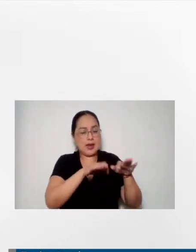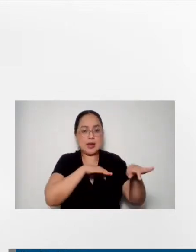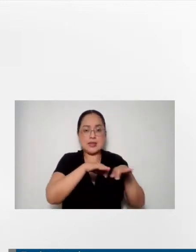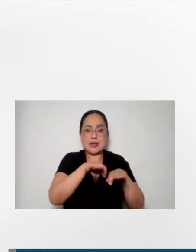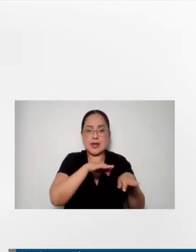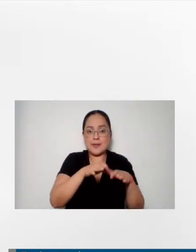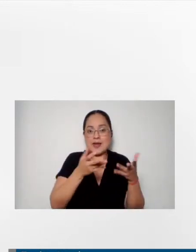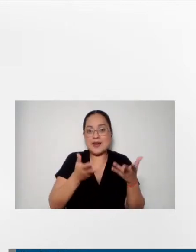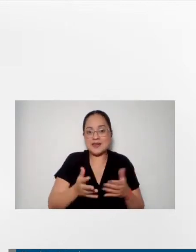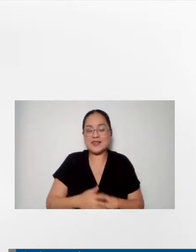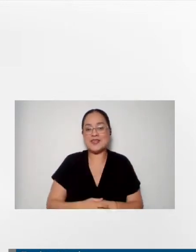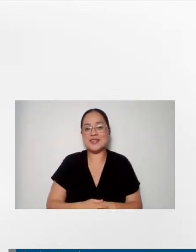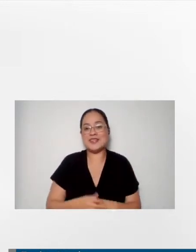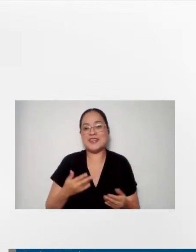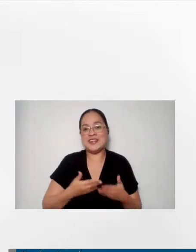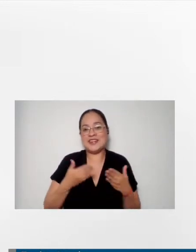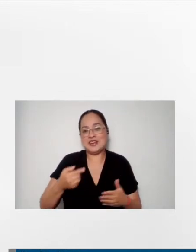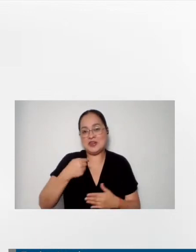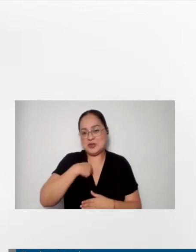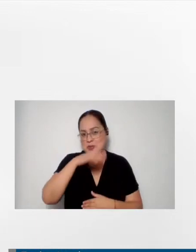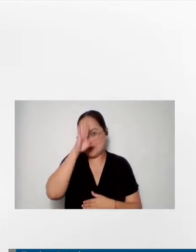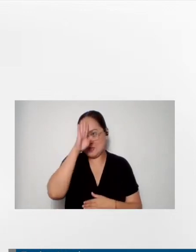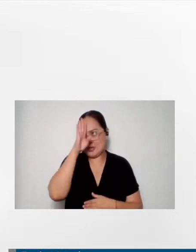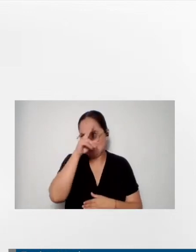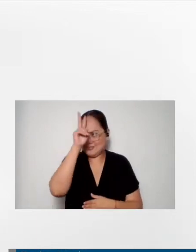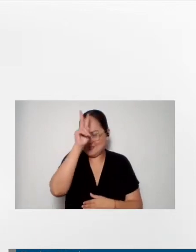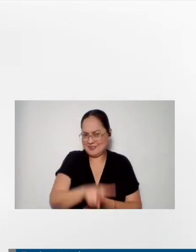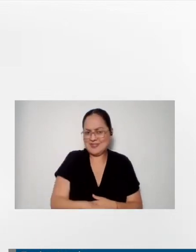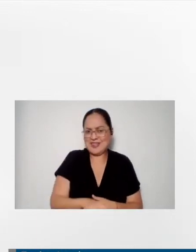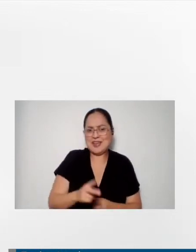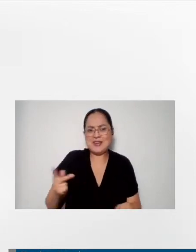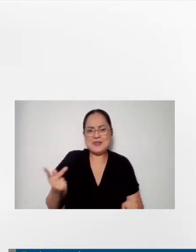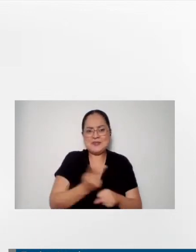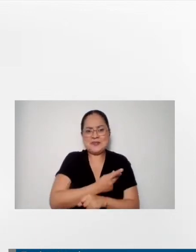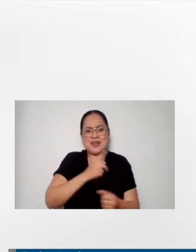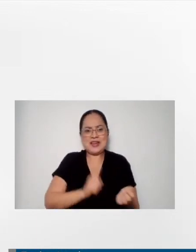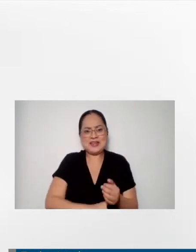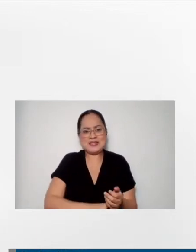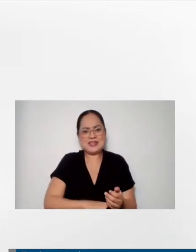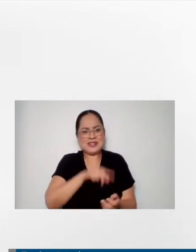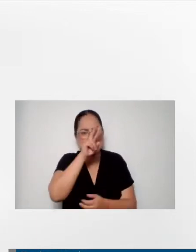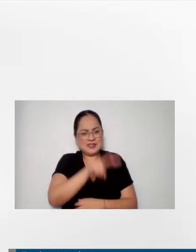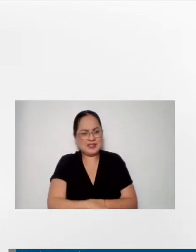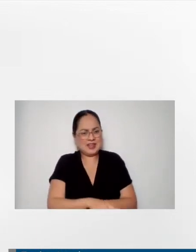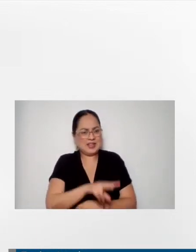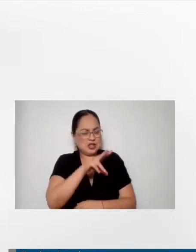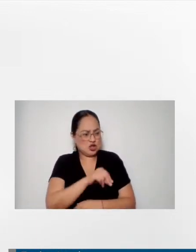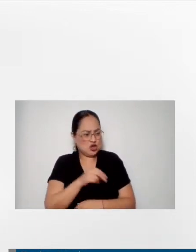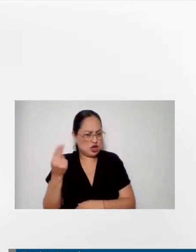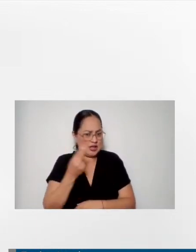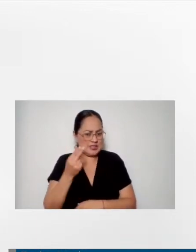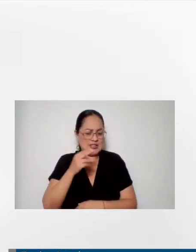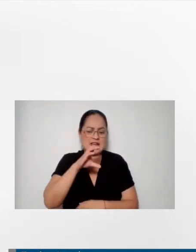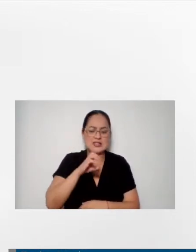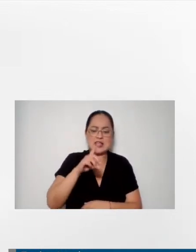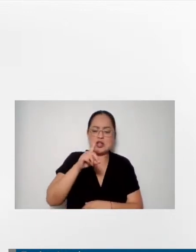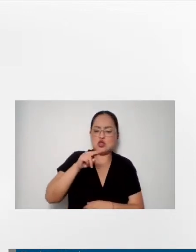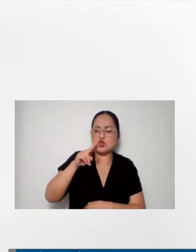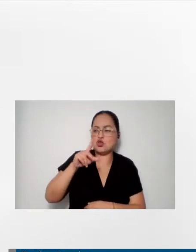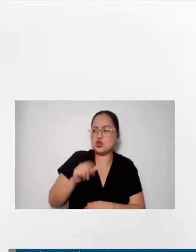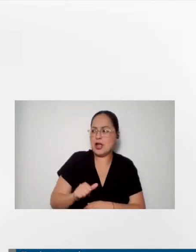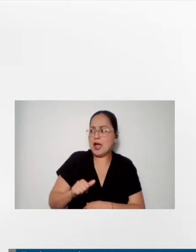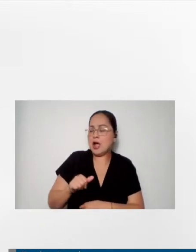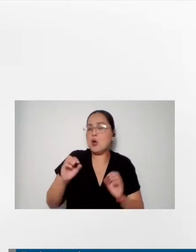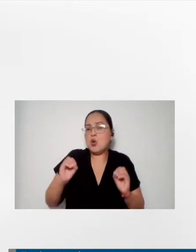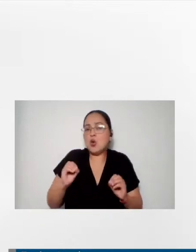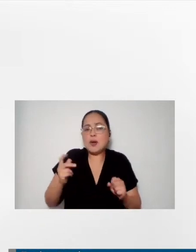sé, ahí creo que no está tan resuelto qué pasa si no se requiere la cédula para ejercer la profesión, no sé, ¿no? Pero